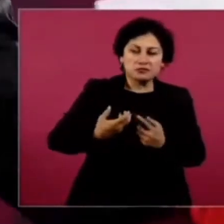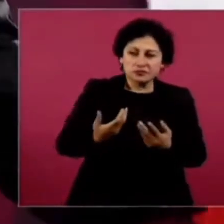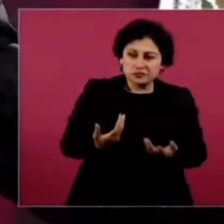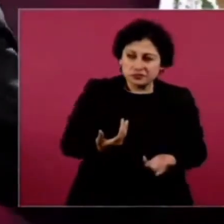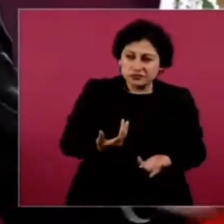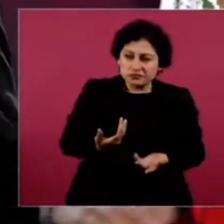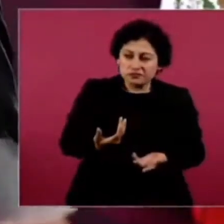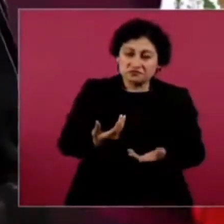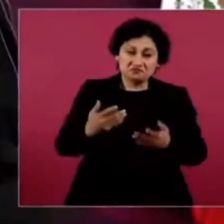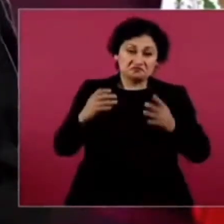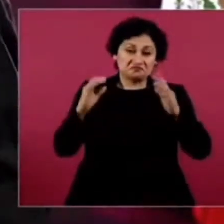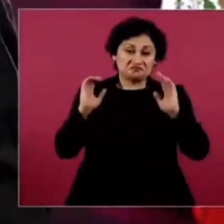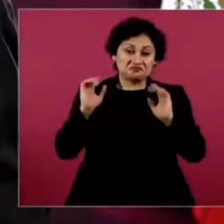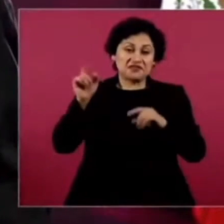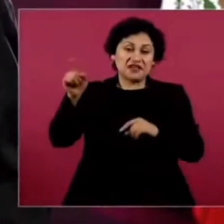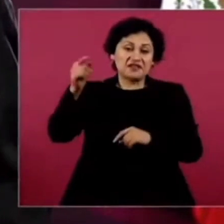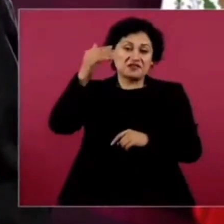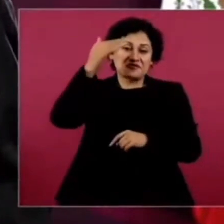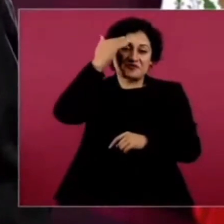no les vamos a hacer